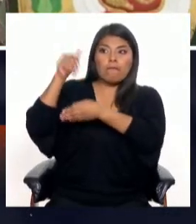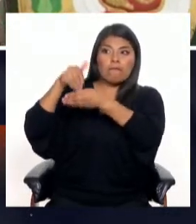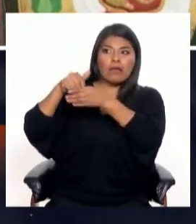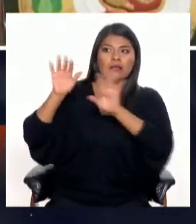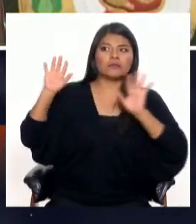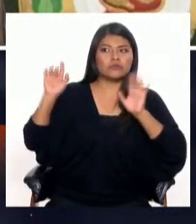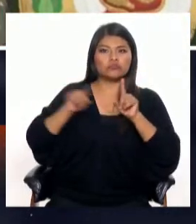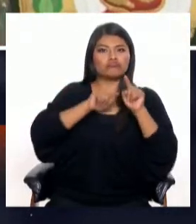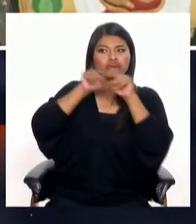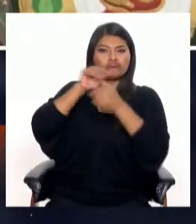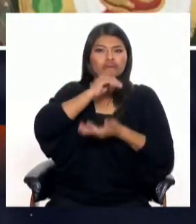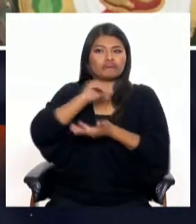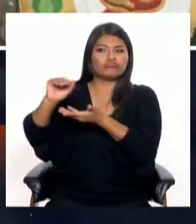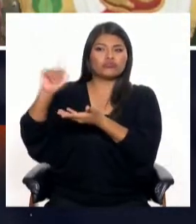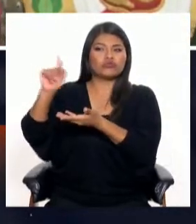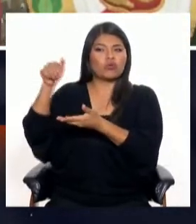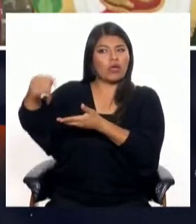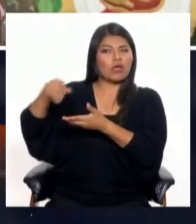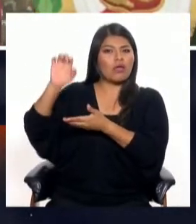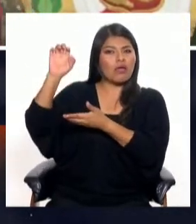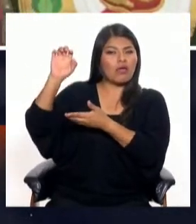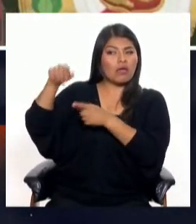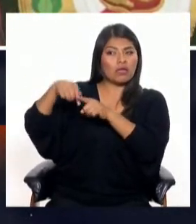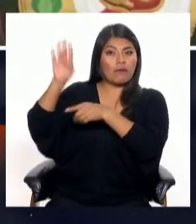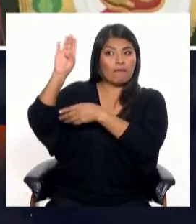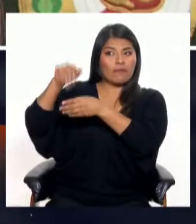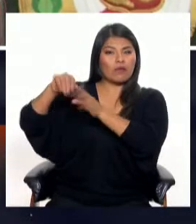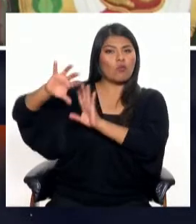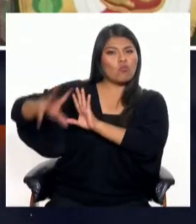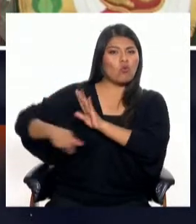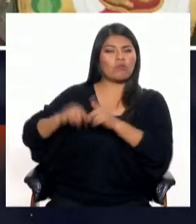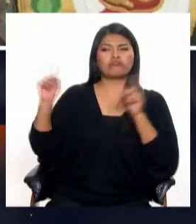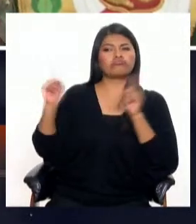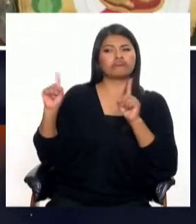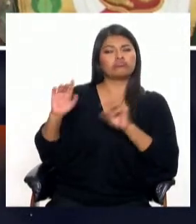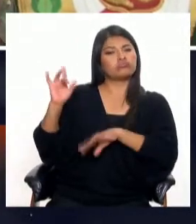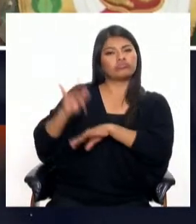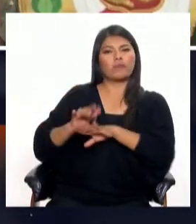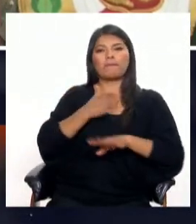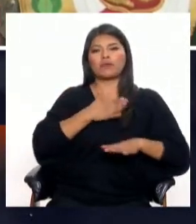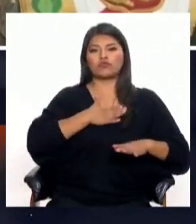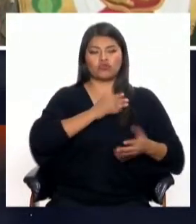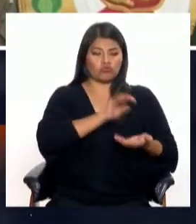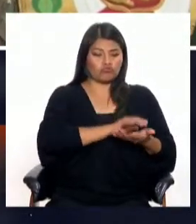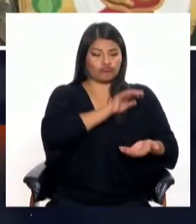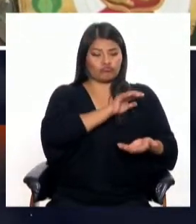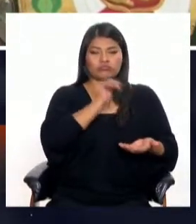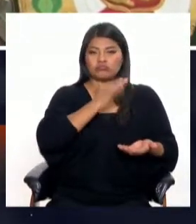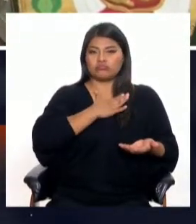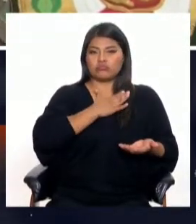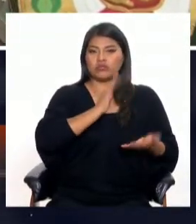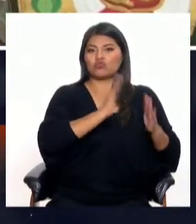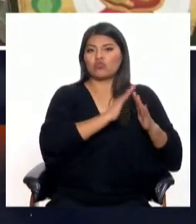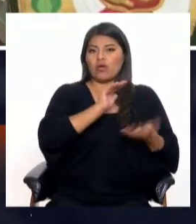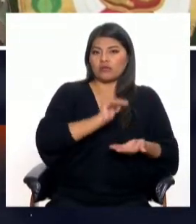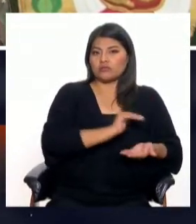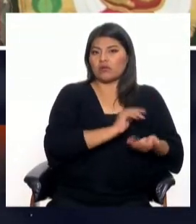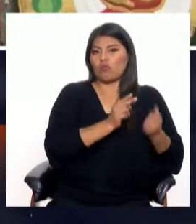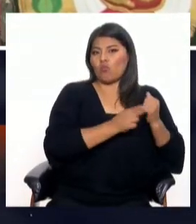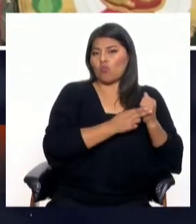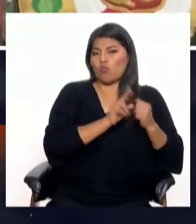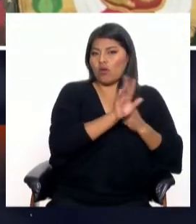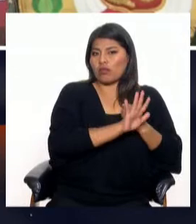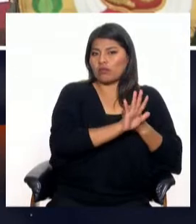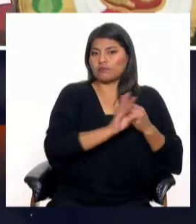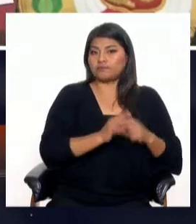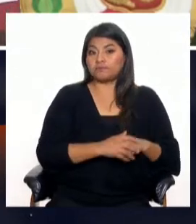corría el riesgo de que le roben. De modo tal que las evidencias que hemos encontrado en toda esta fase de investigación previa nos dieron